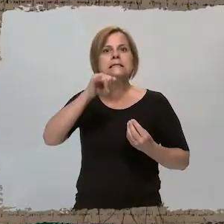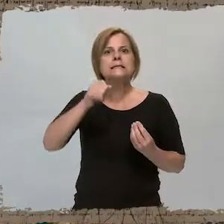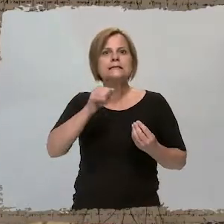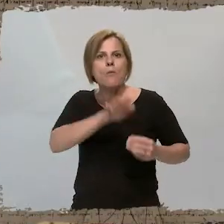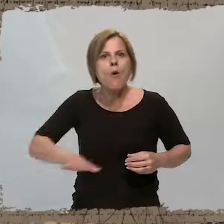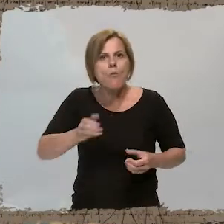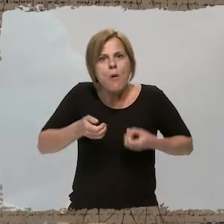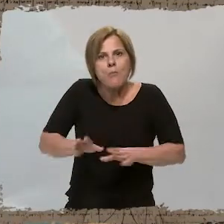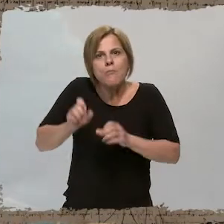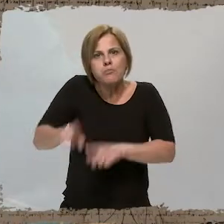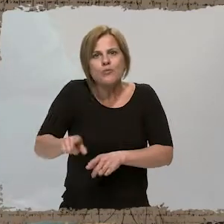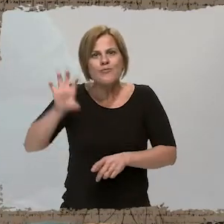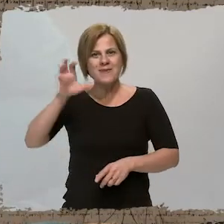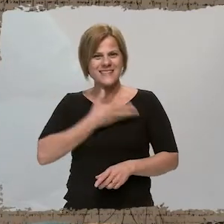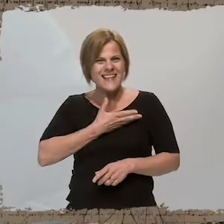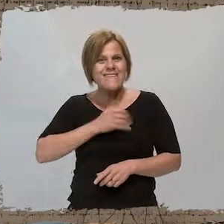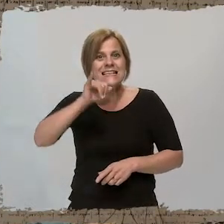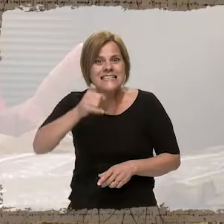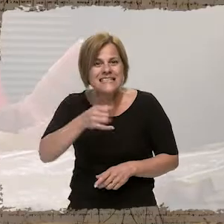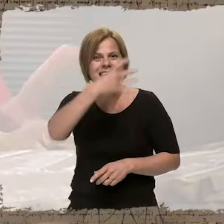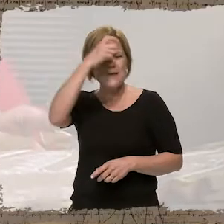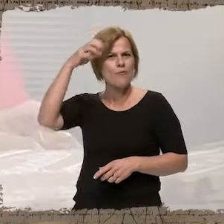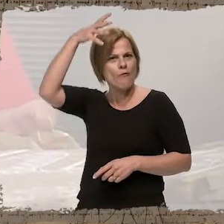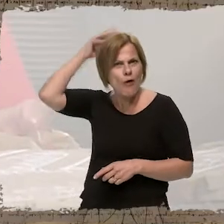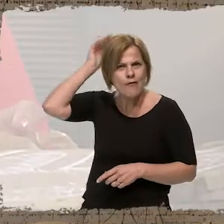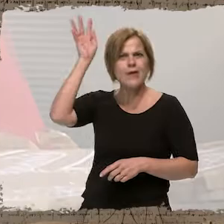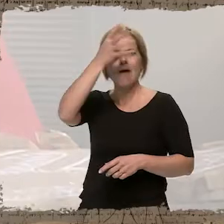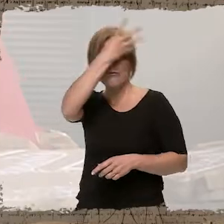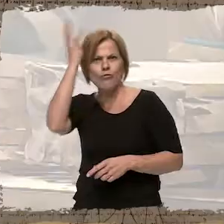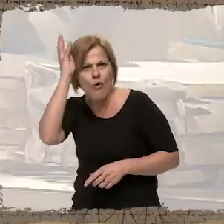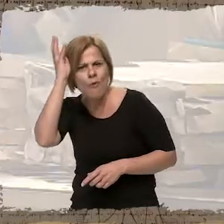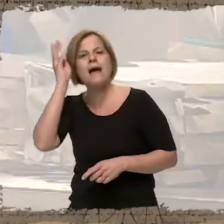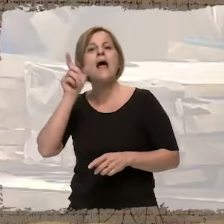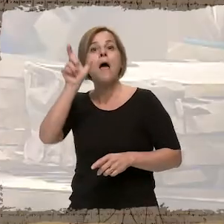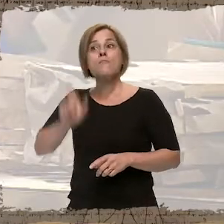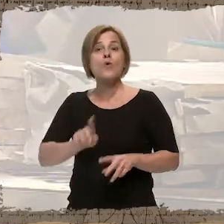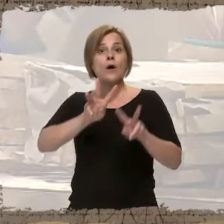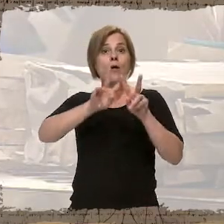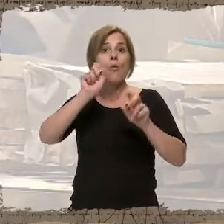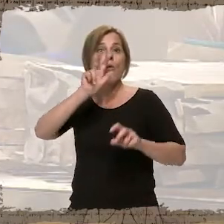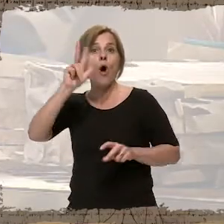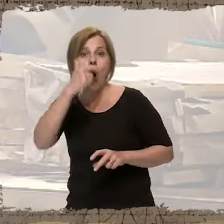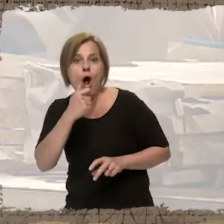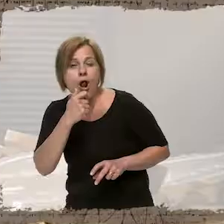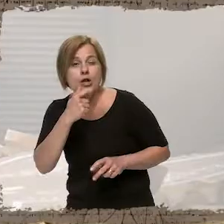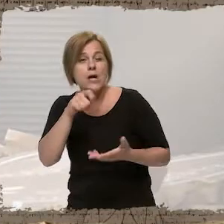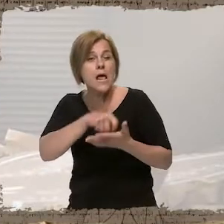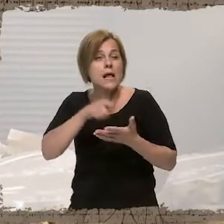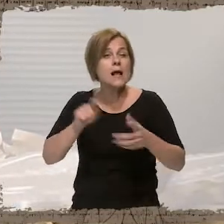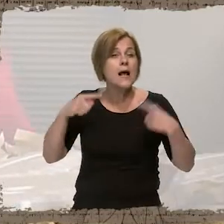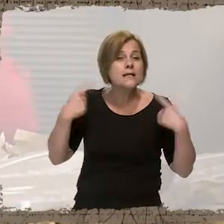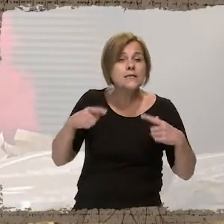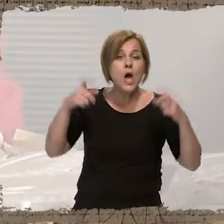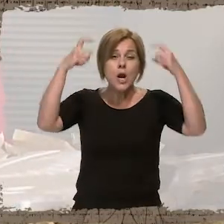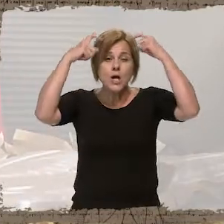sobre los pueblos originarios de la provincia de santa fe sobre los mocovíes y los tobas y sobre mariana wall también la que escribió la canción de manuelita y osías